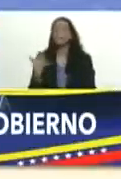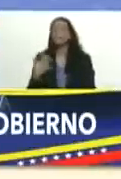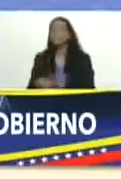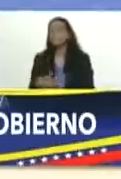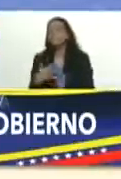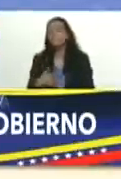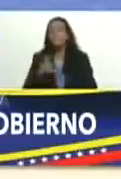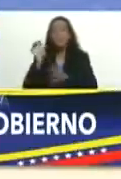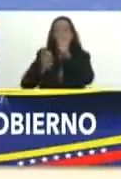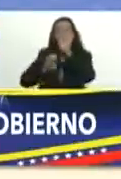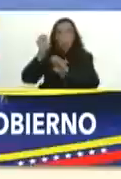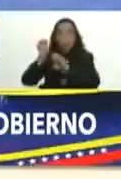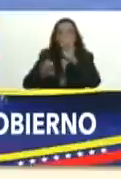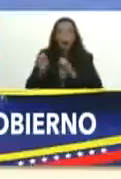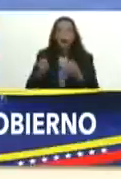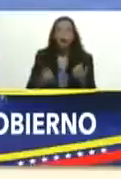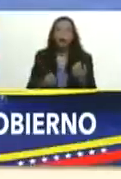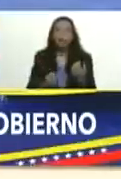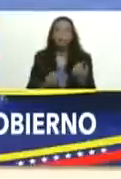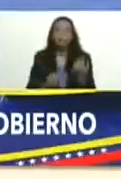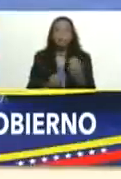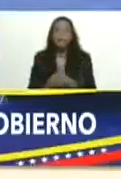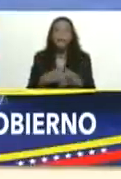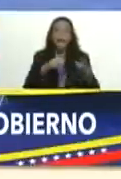Estuvimos evaluando cuando surgió